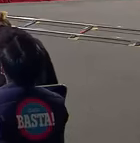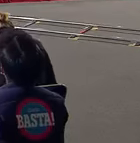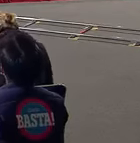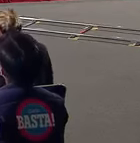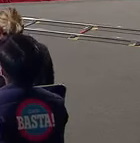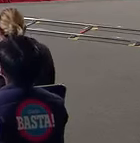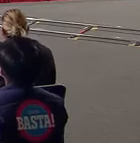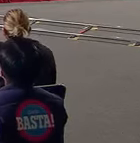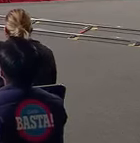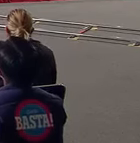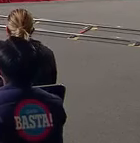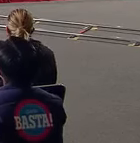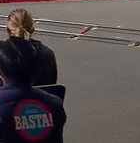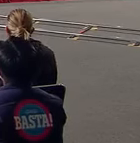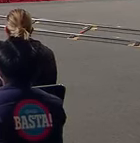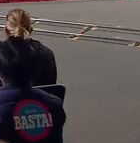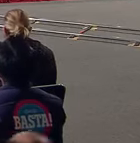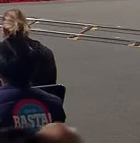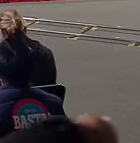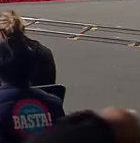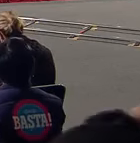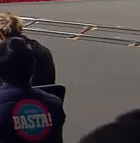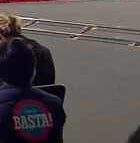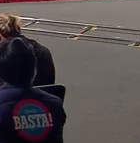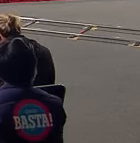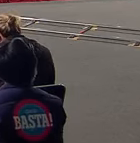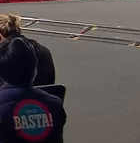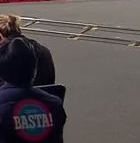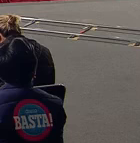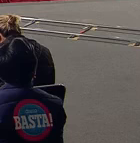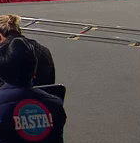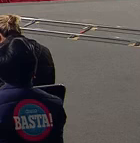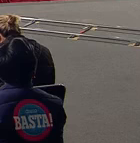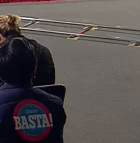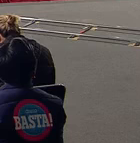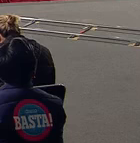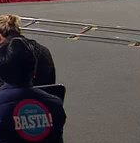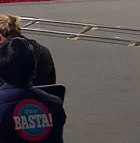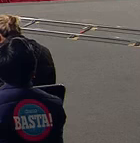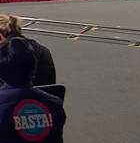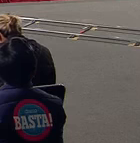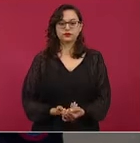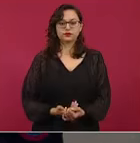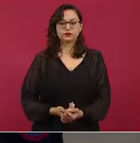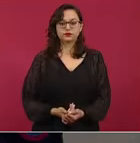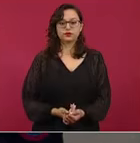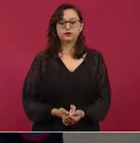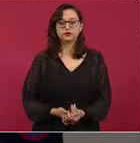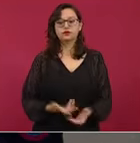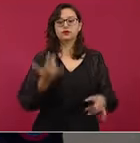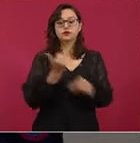Pues vamos a informar sobre la situación de la salud,